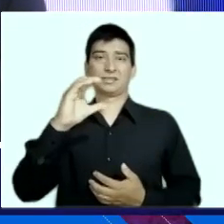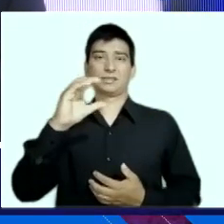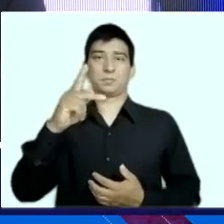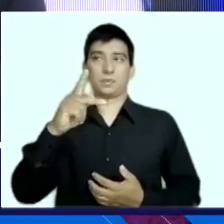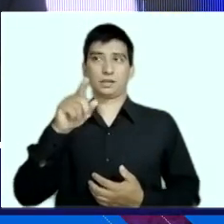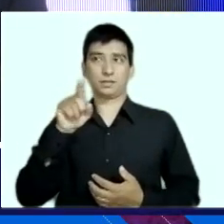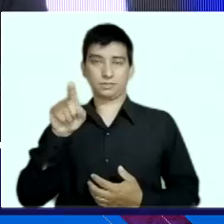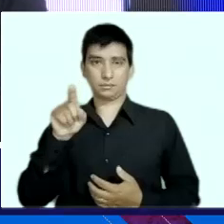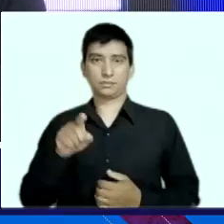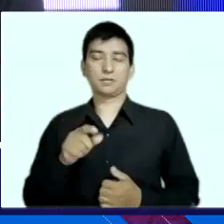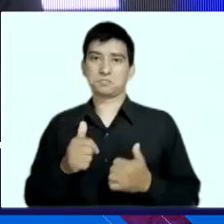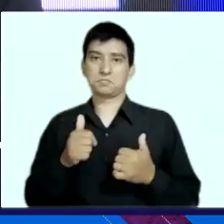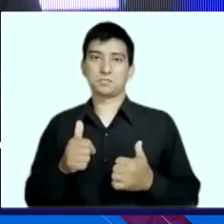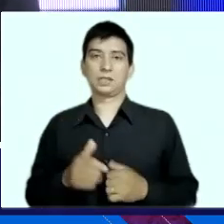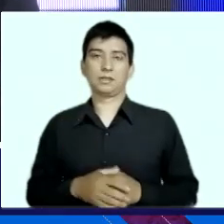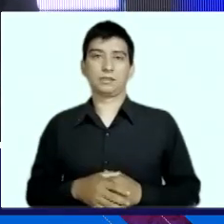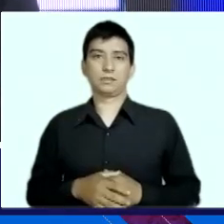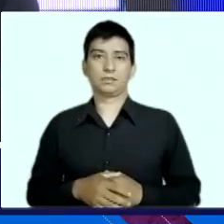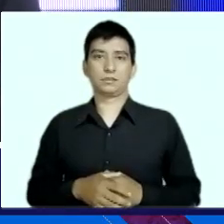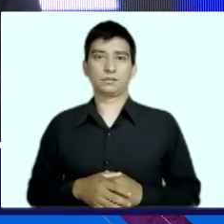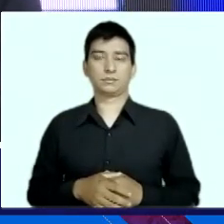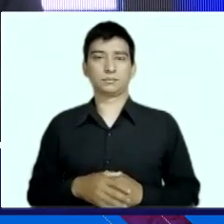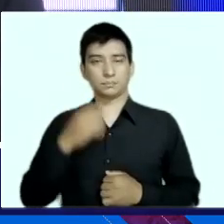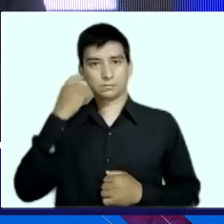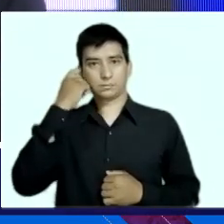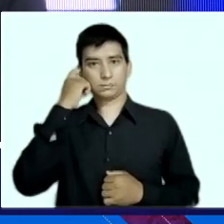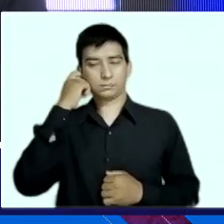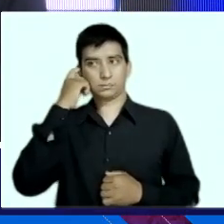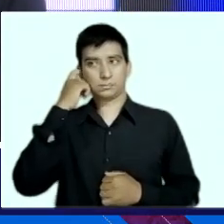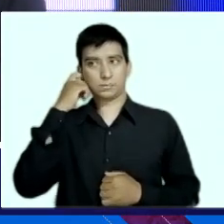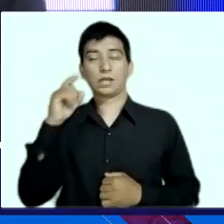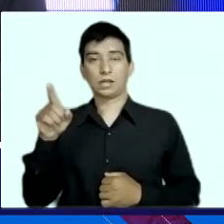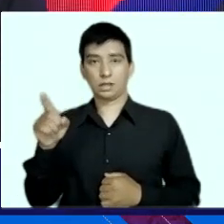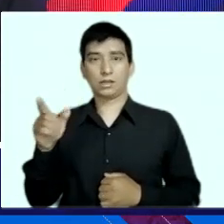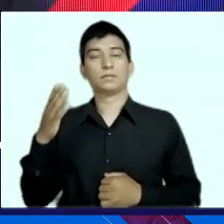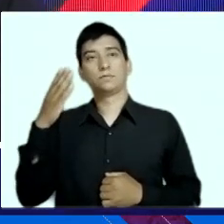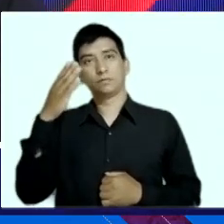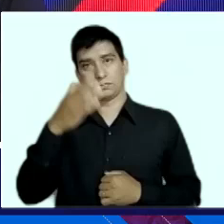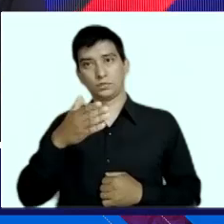¿verdad? Red Chaqueña de Comunicaciones, que fueron los que hicieron esta nota.